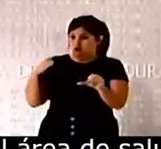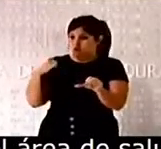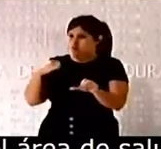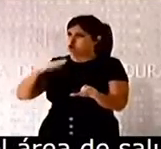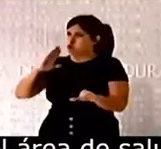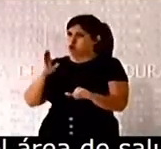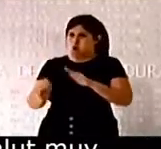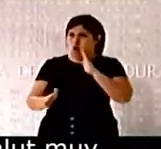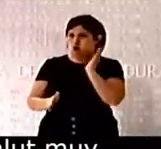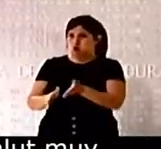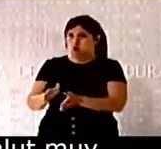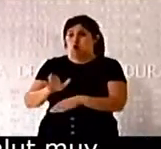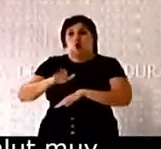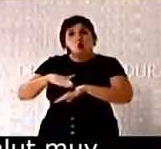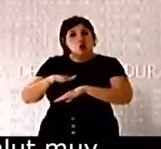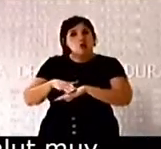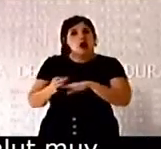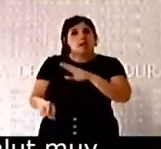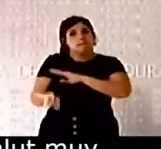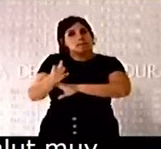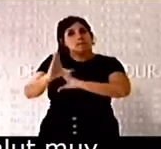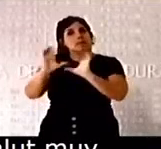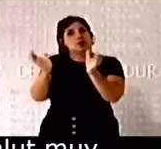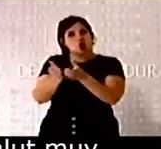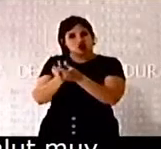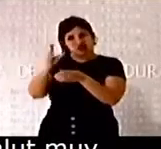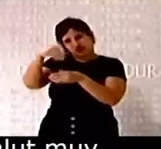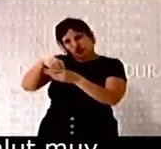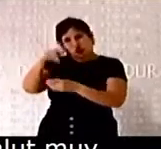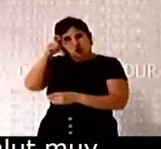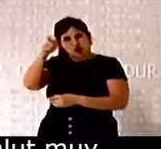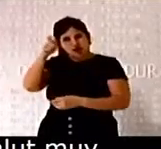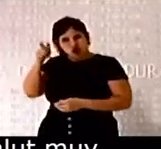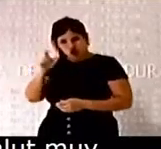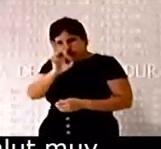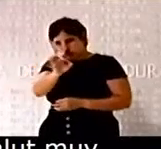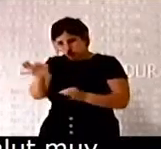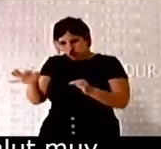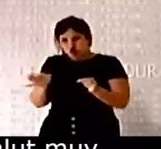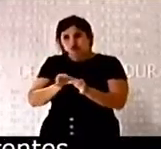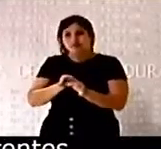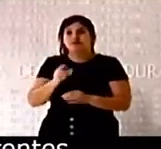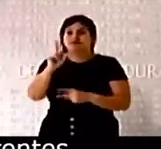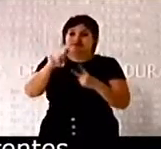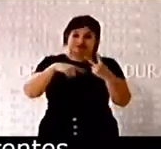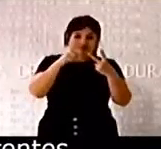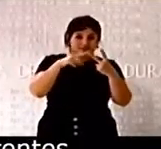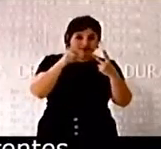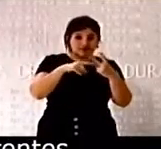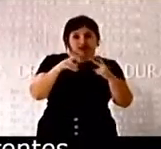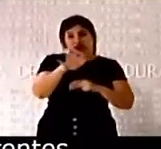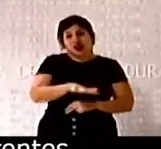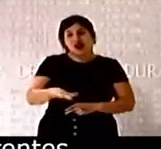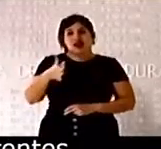diferentes brotes que ha tenido en diferentes localidades. Y, en segundo lugar, el área de salud de Llerena Zafra, que está